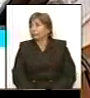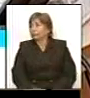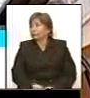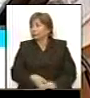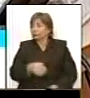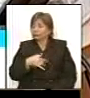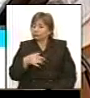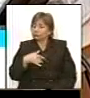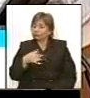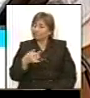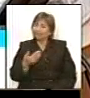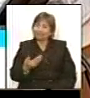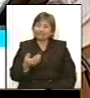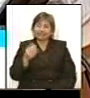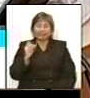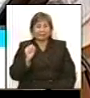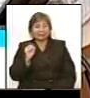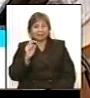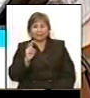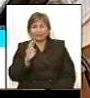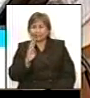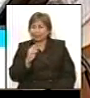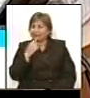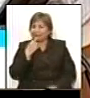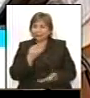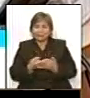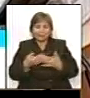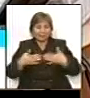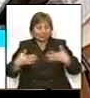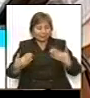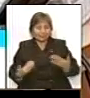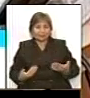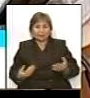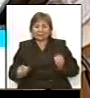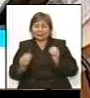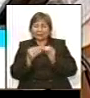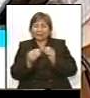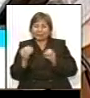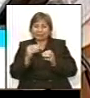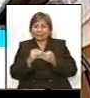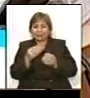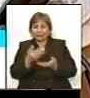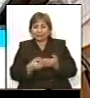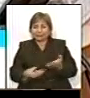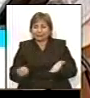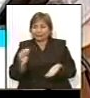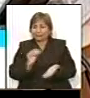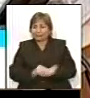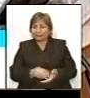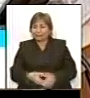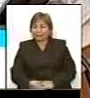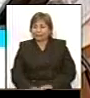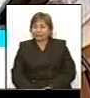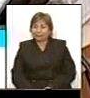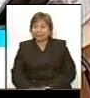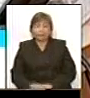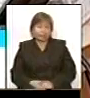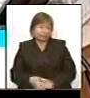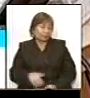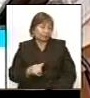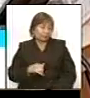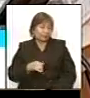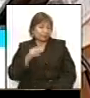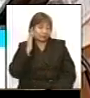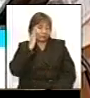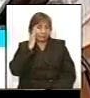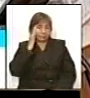sentimos como que la SBN podría involucrarse más en los procedimientos. O sea, yo sé que tal vez ustedes